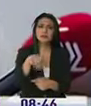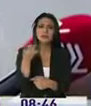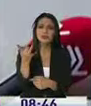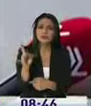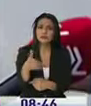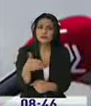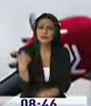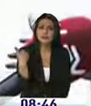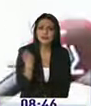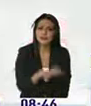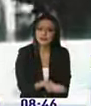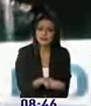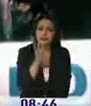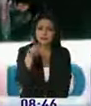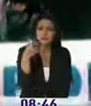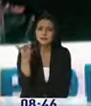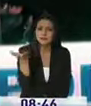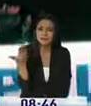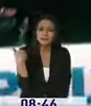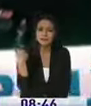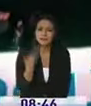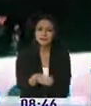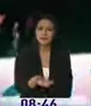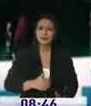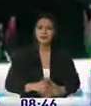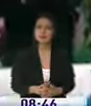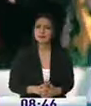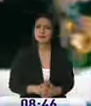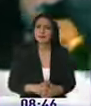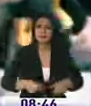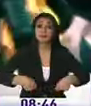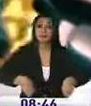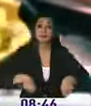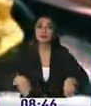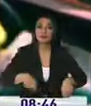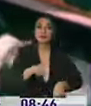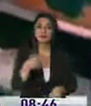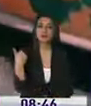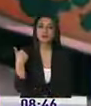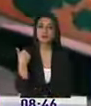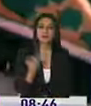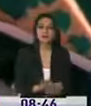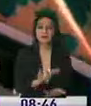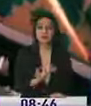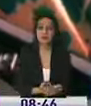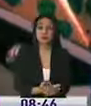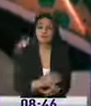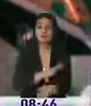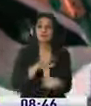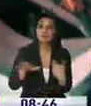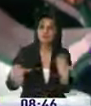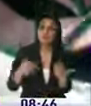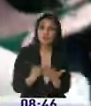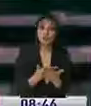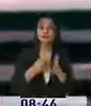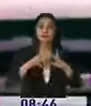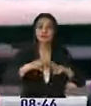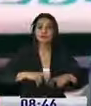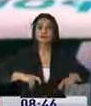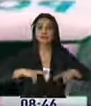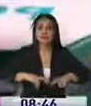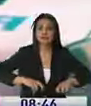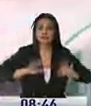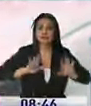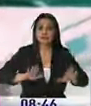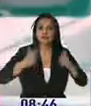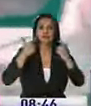no vamos a tener, pues 2017. De las motocicletas no hubo argumento similar. Todo será materia de una indagación fiscal en